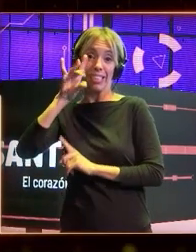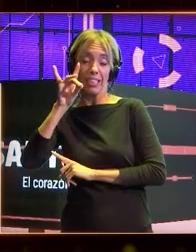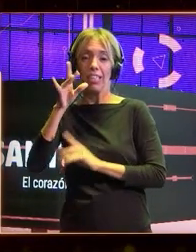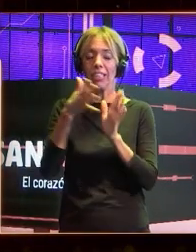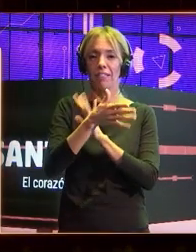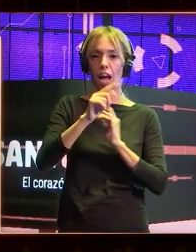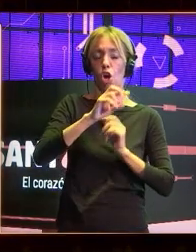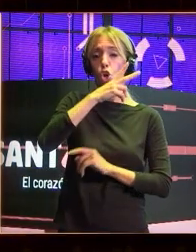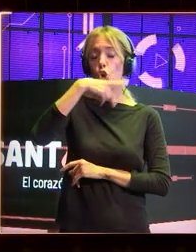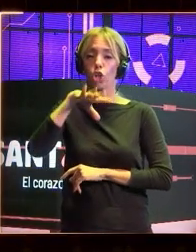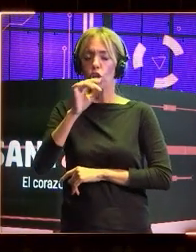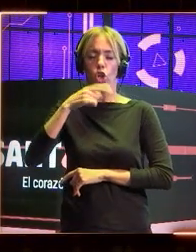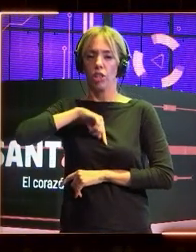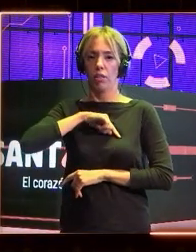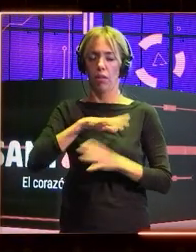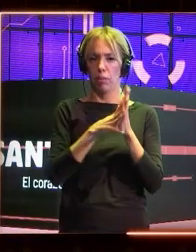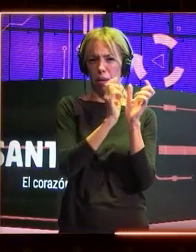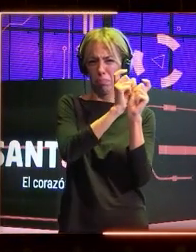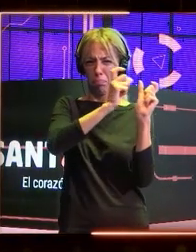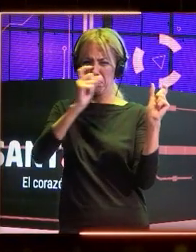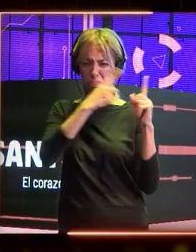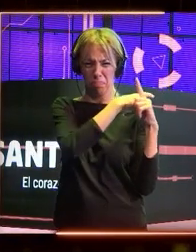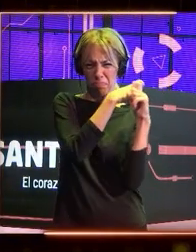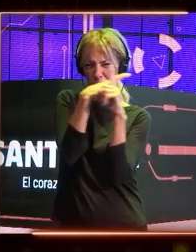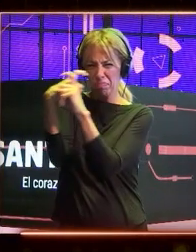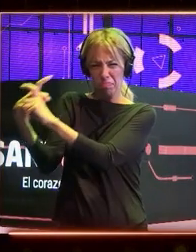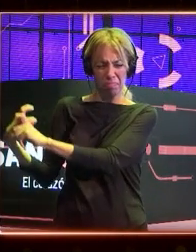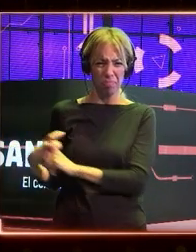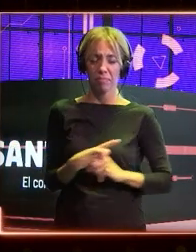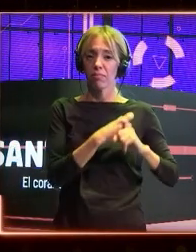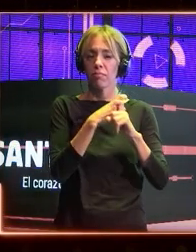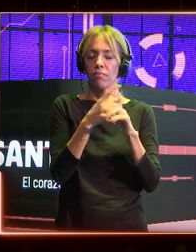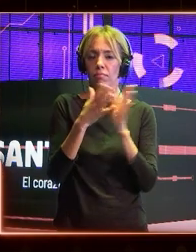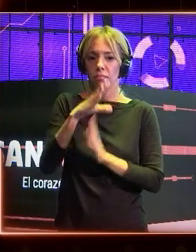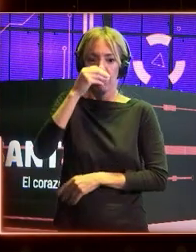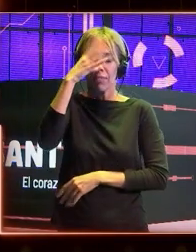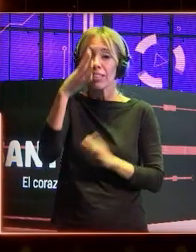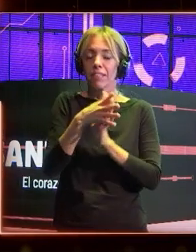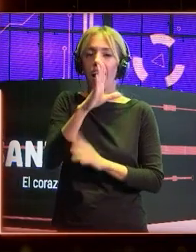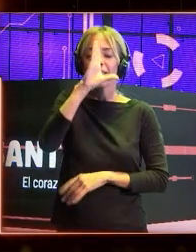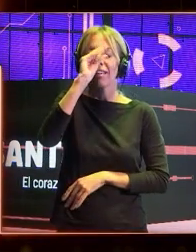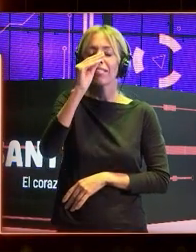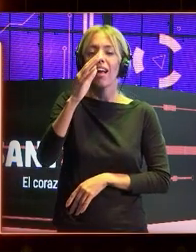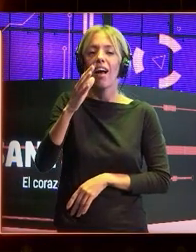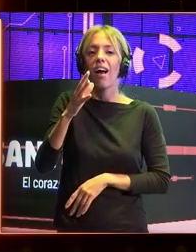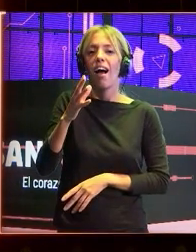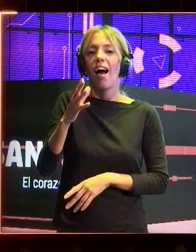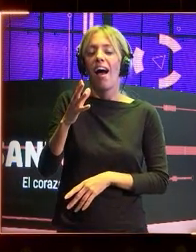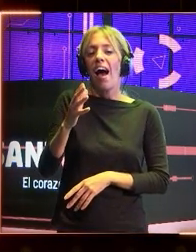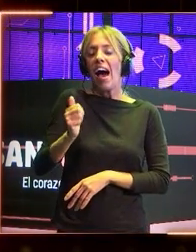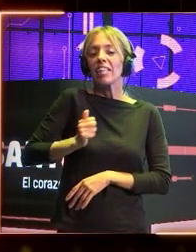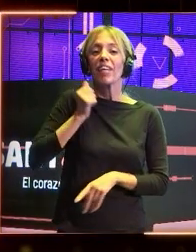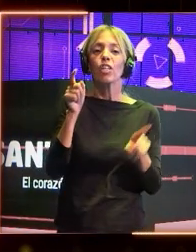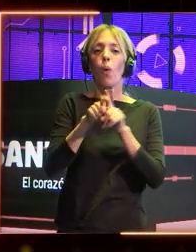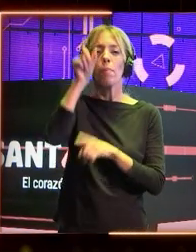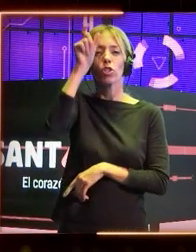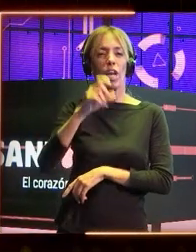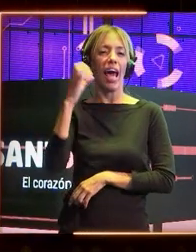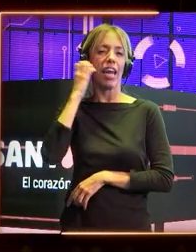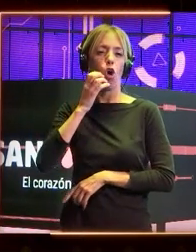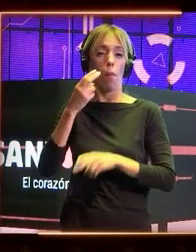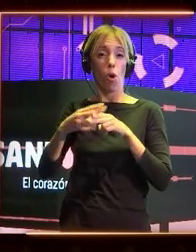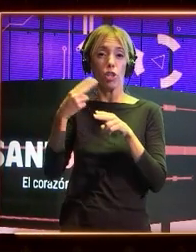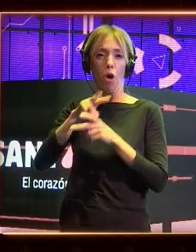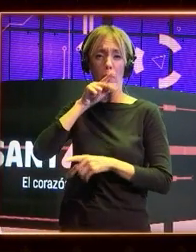nos que no sientas espectacular teníamos una Inteligencia artificial nivel Mariano rajoy vale ese